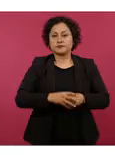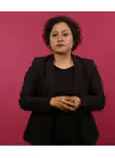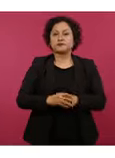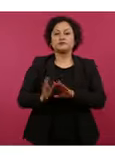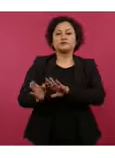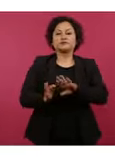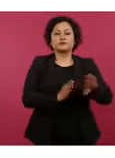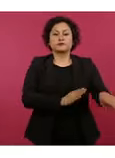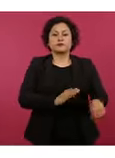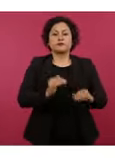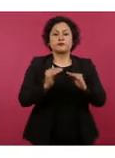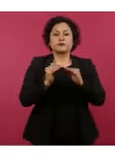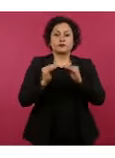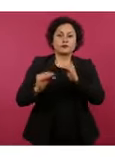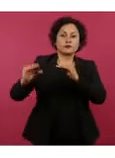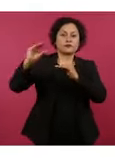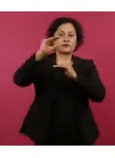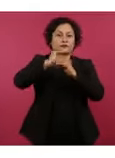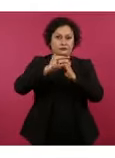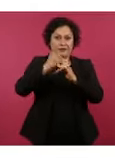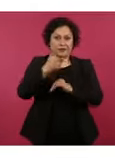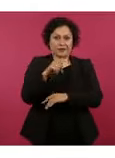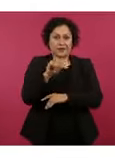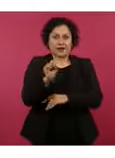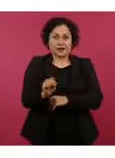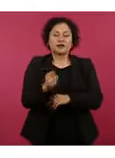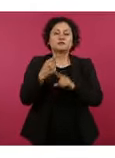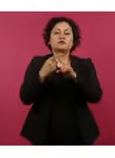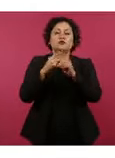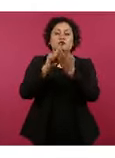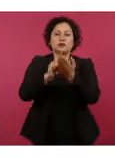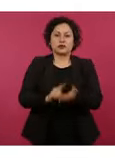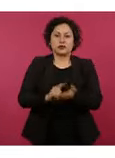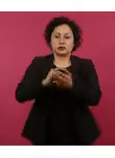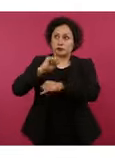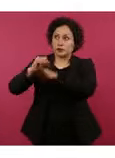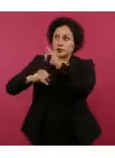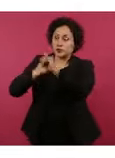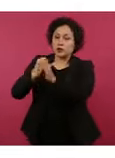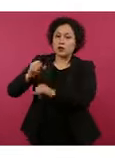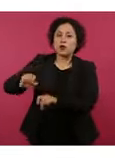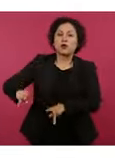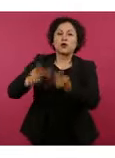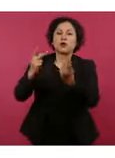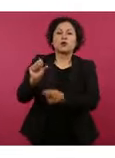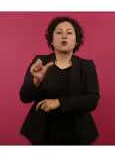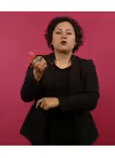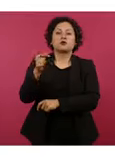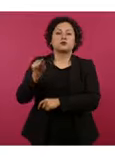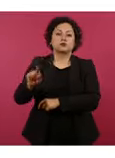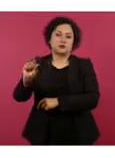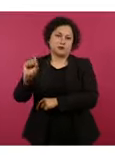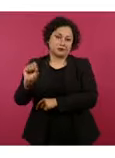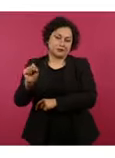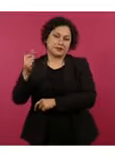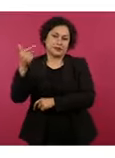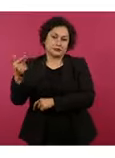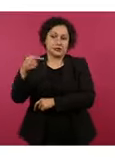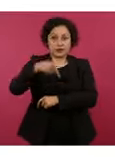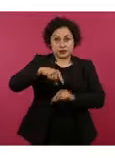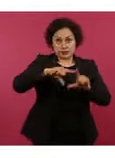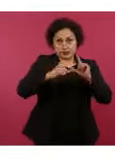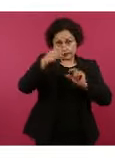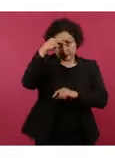gas estacionario por litro, en el referente internacional 11 pesos con 77 centavos y en el mercado